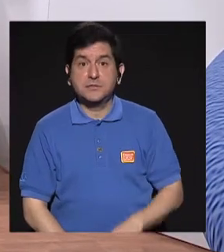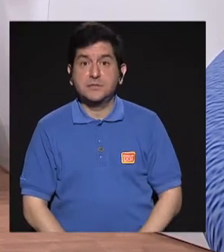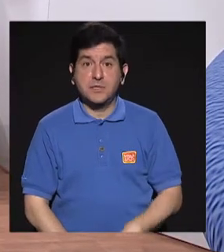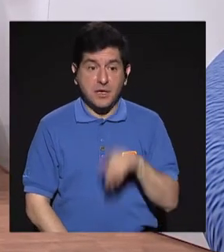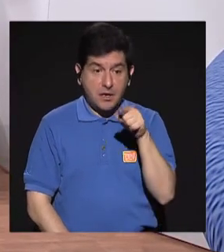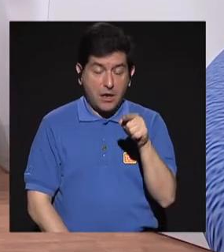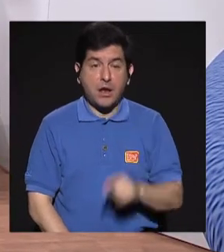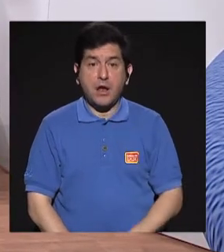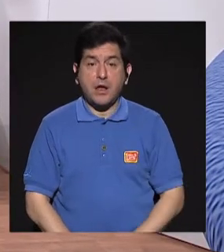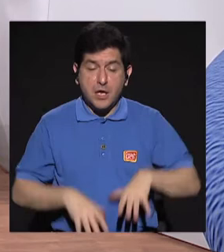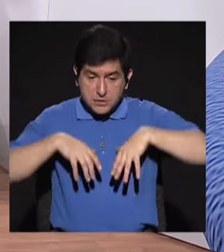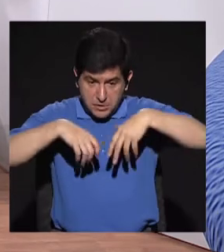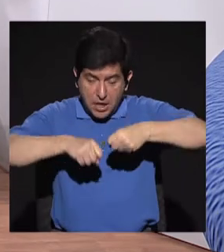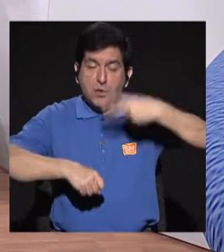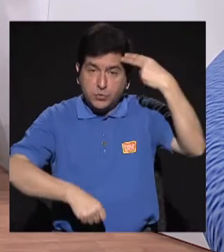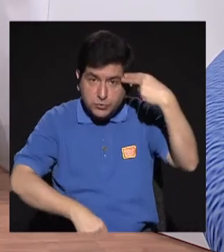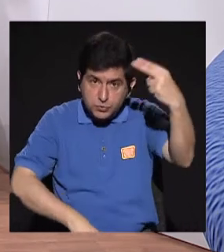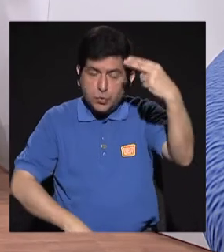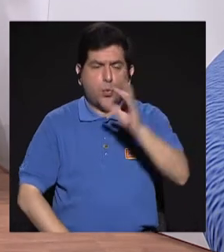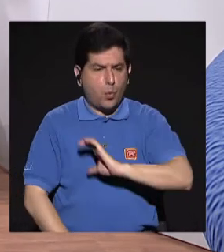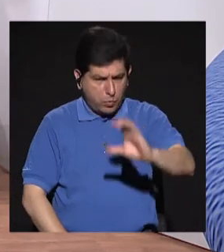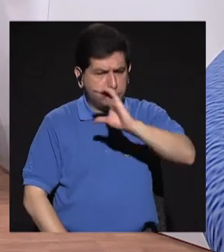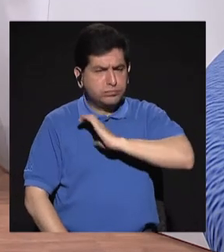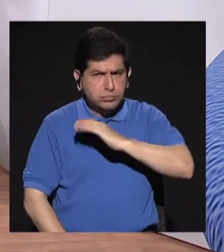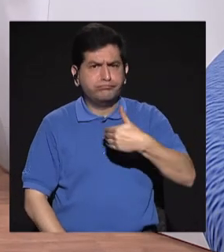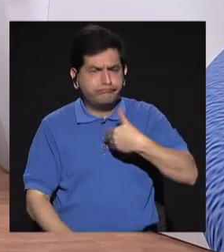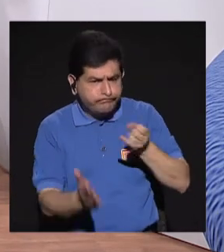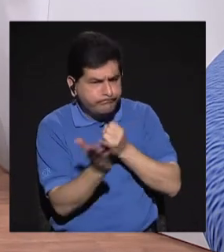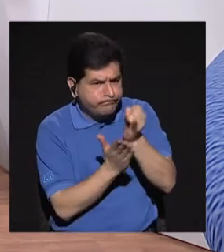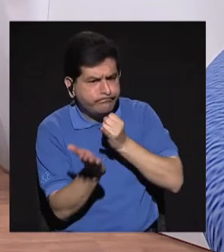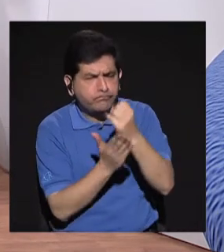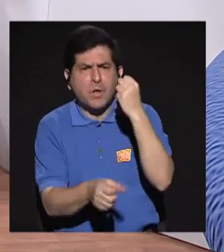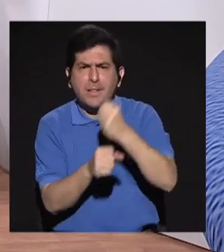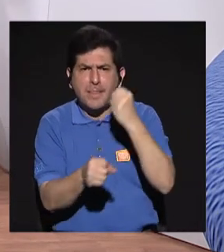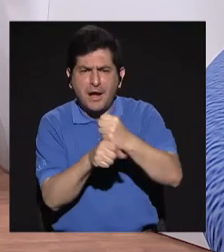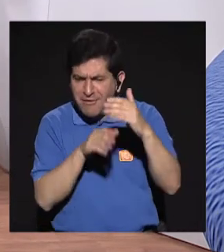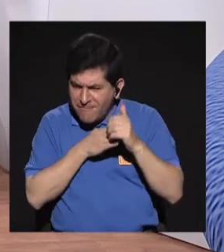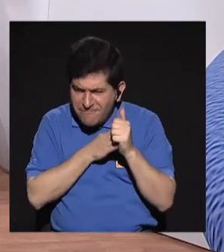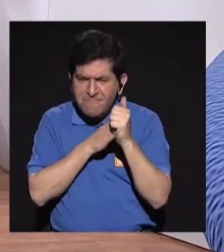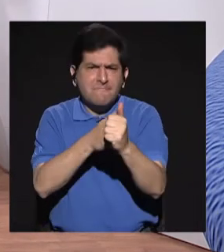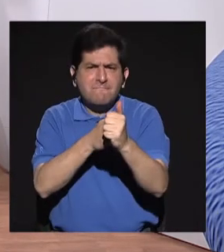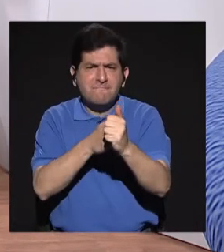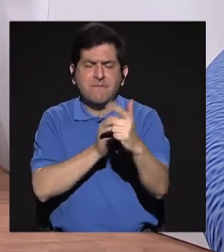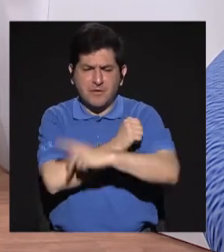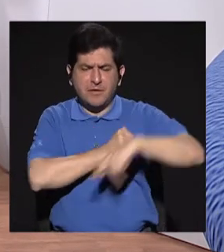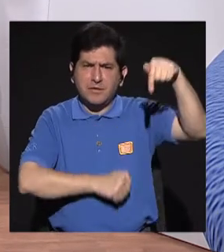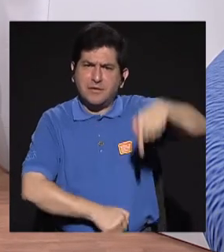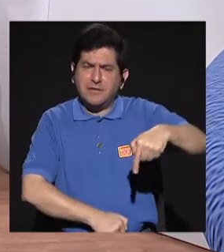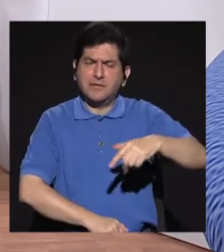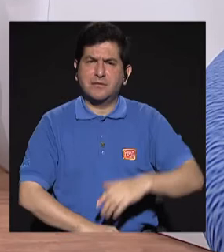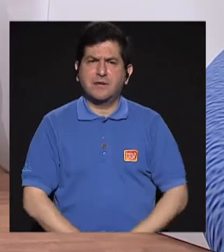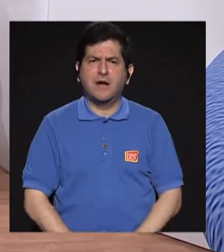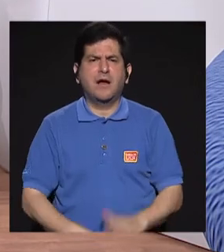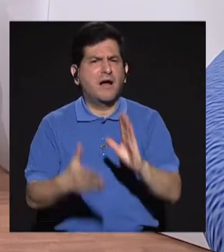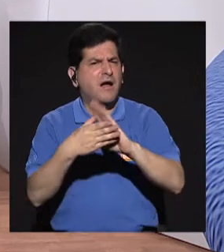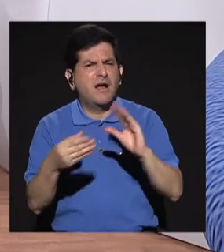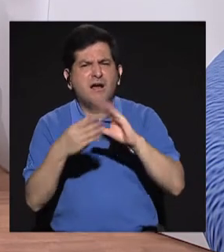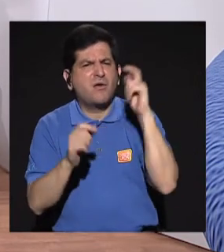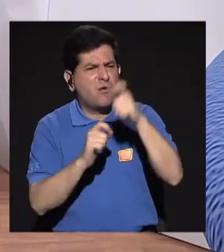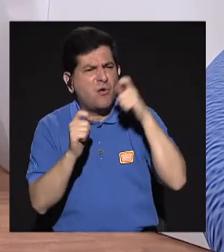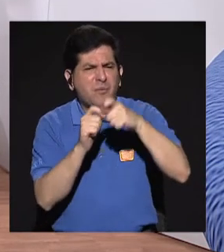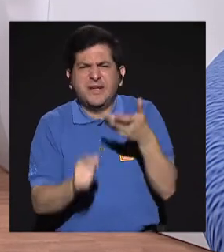dicho sea paso de emocionar que seguirá con con honores por la calidad de la investigación un trabajo pionero en el país